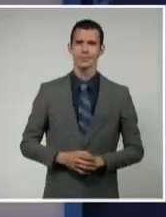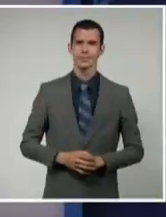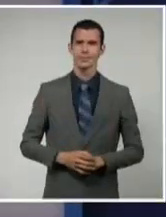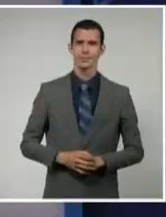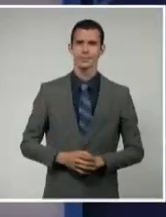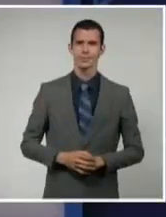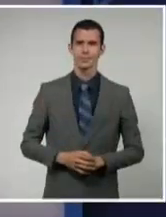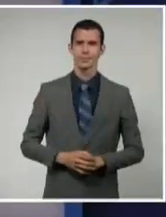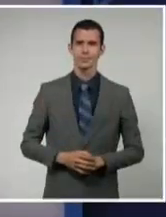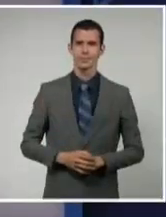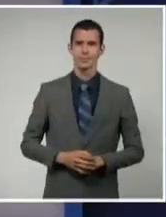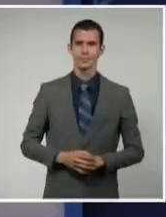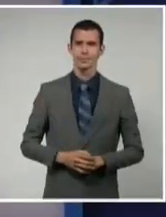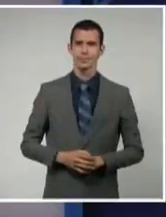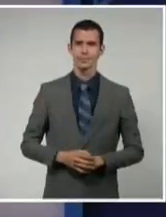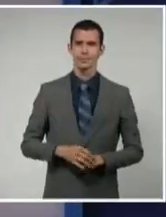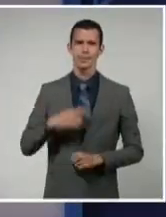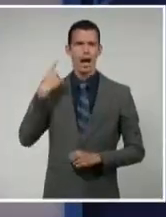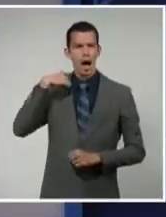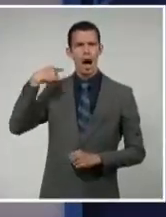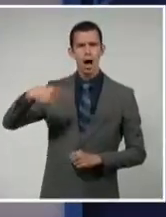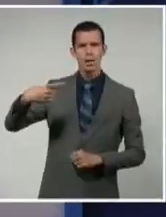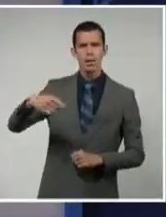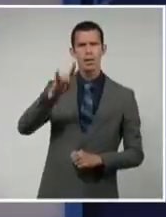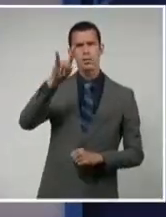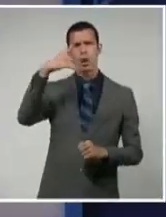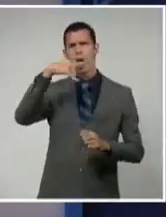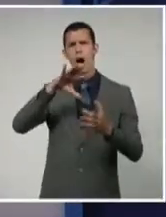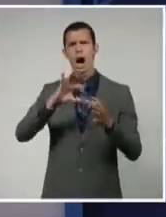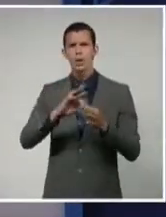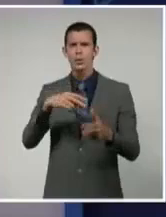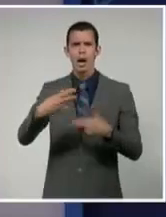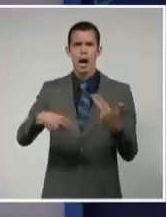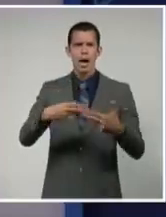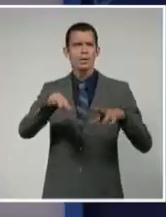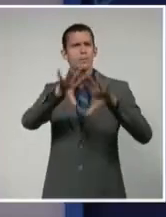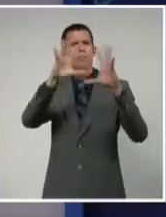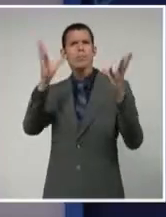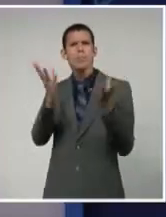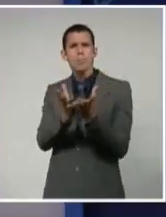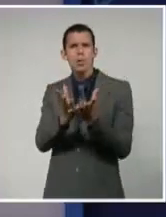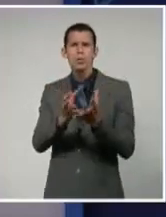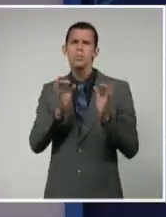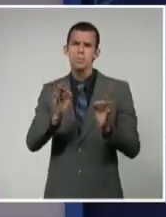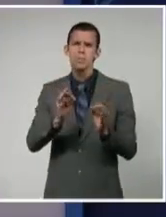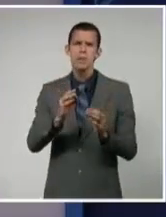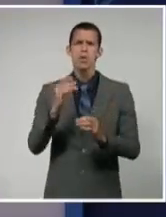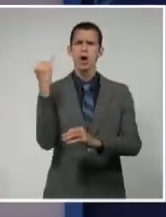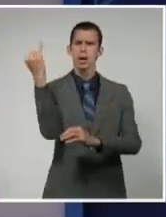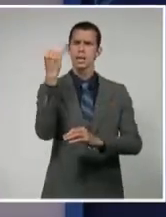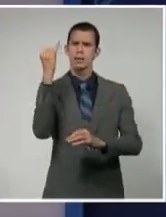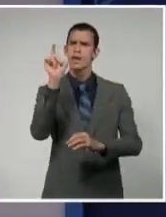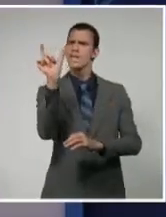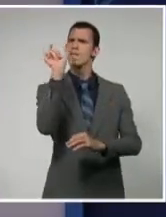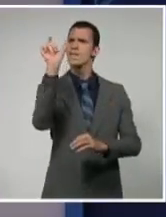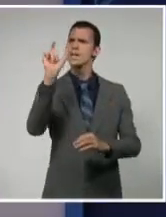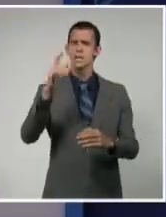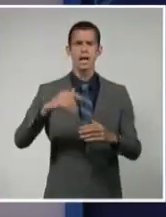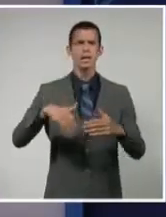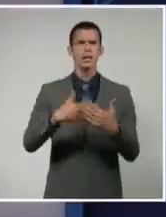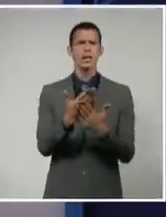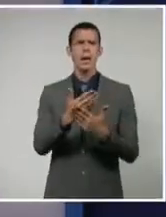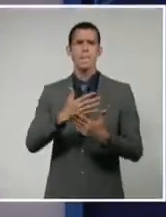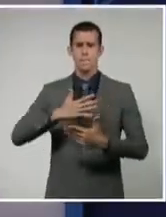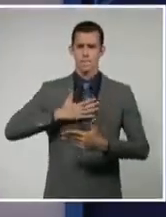Y cada 9 de agosto el mundo conmemora el Día Internacional de los Pueblos Originarios para educar sobre su legado y riquezas